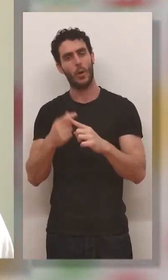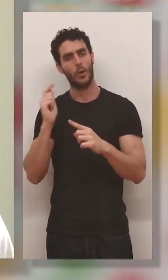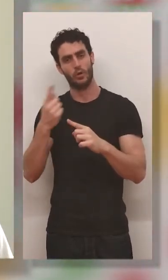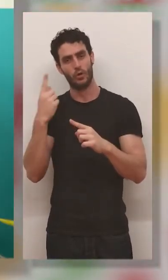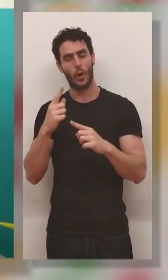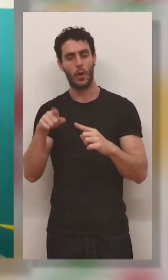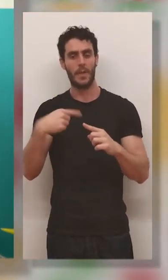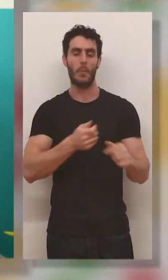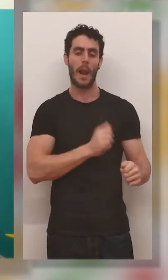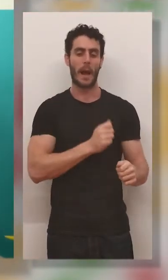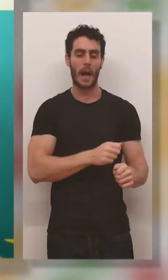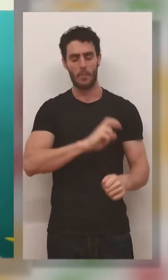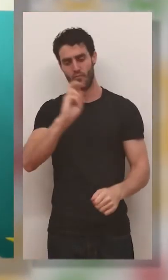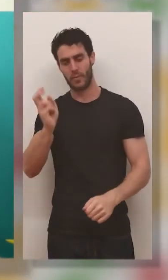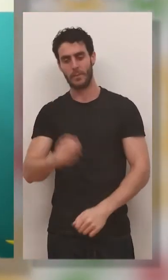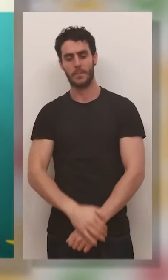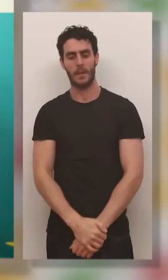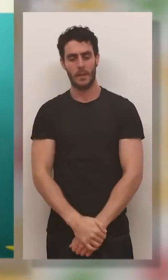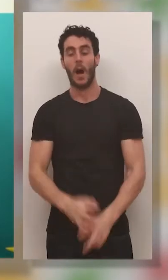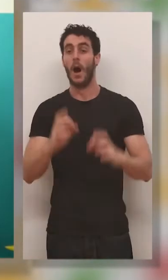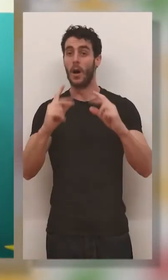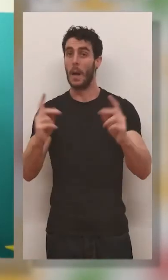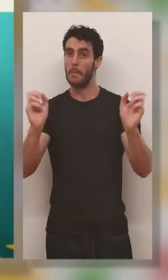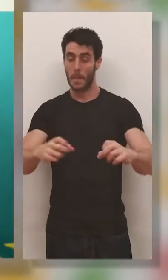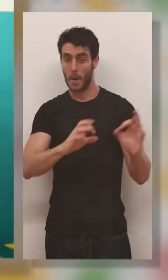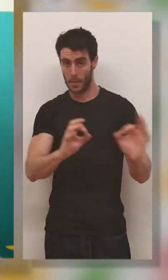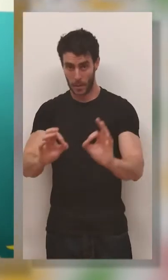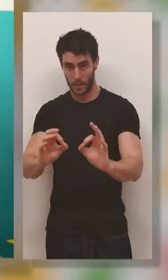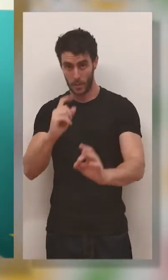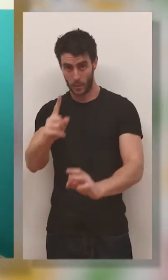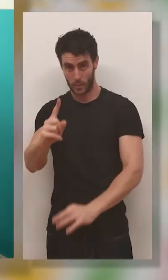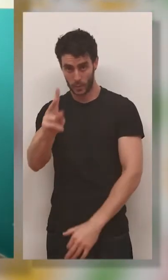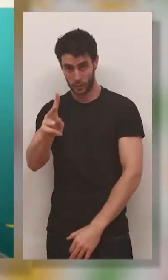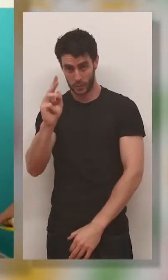y el plato. ¿Listo? Vamos allá. ¿Preparado?